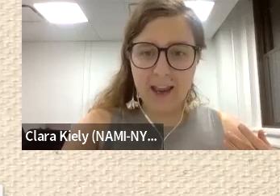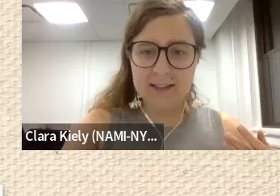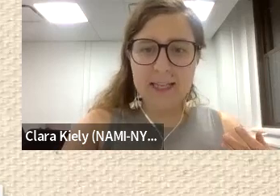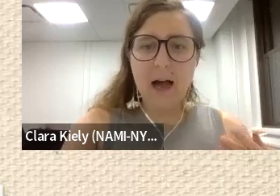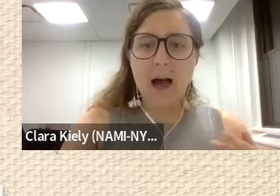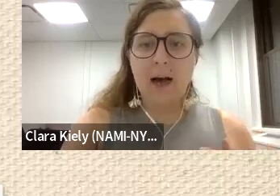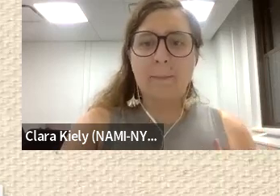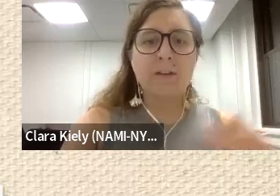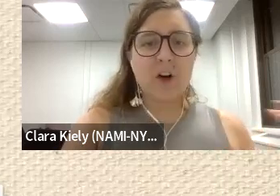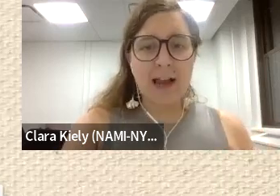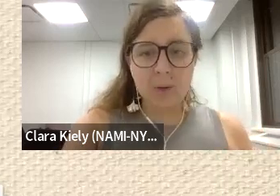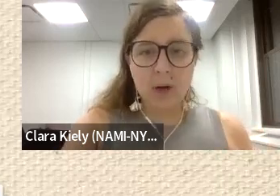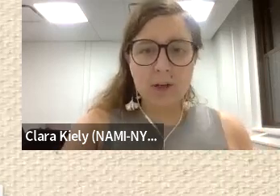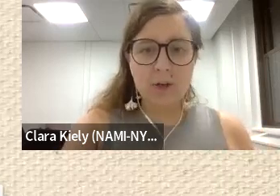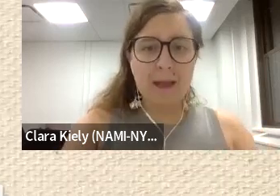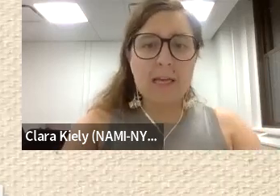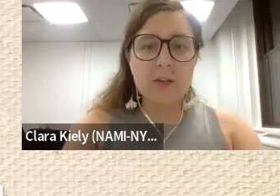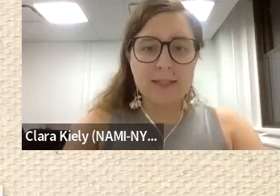algunos anuncios